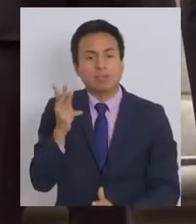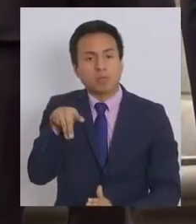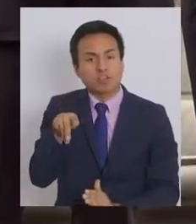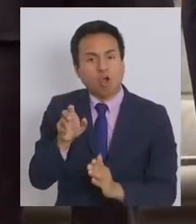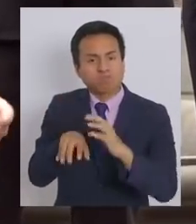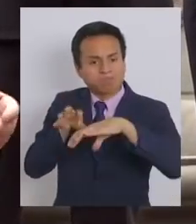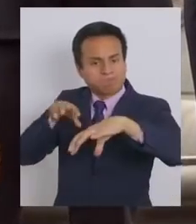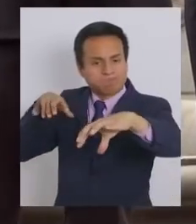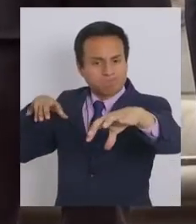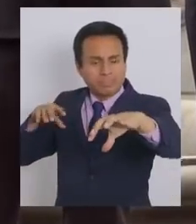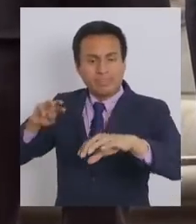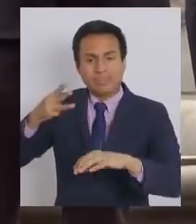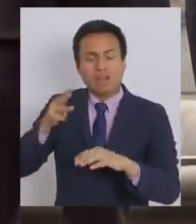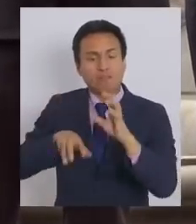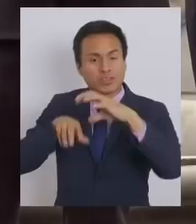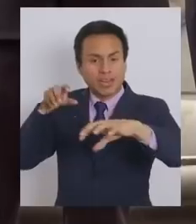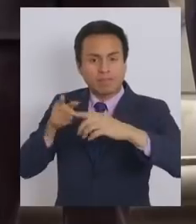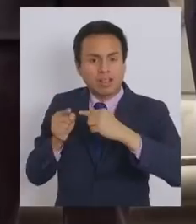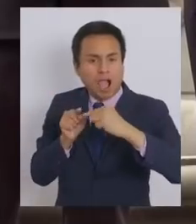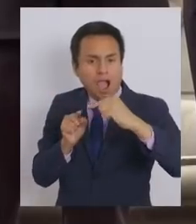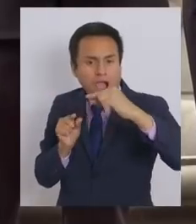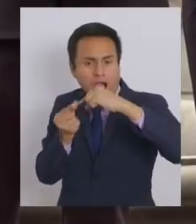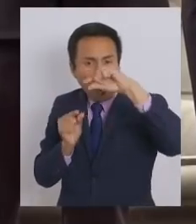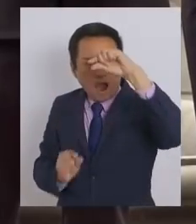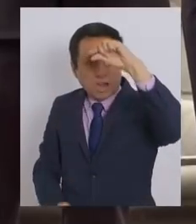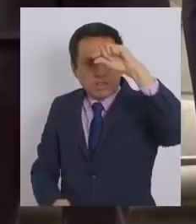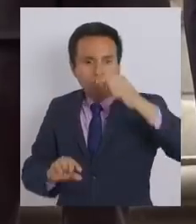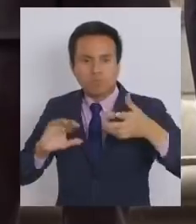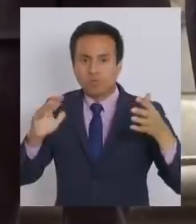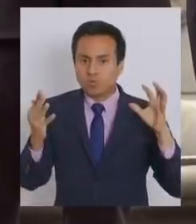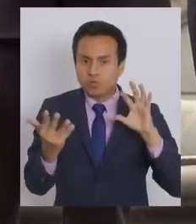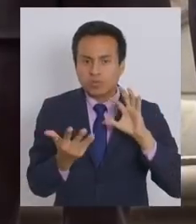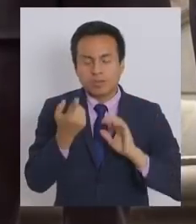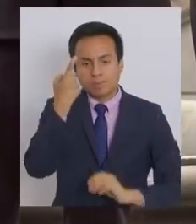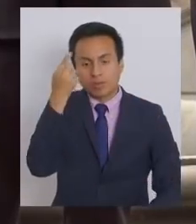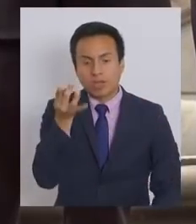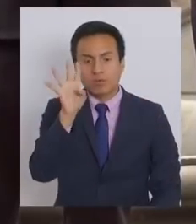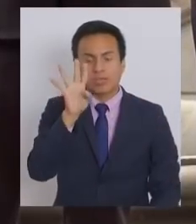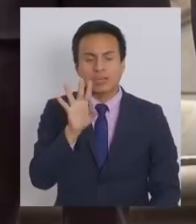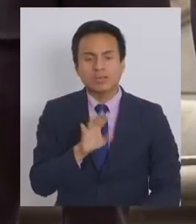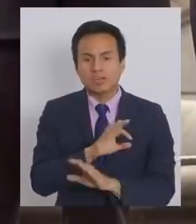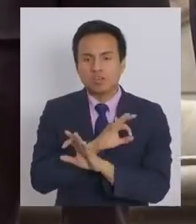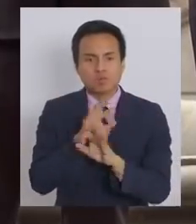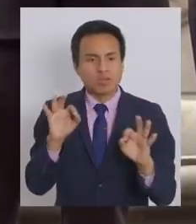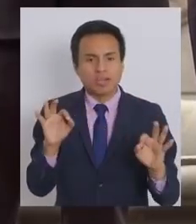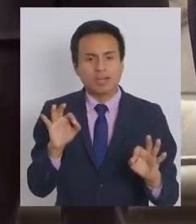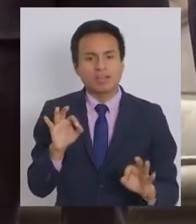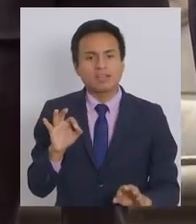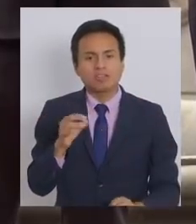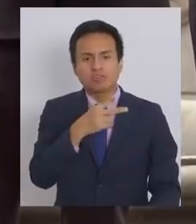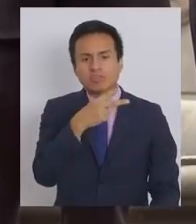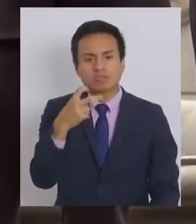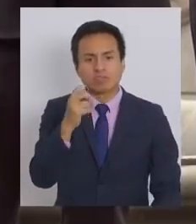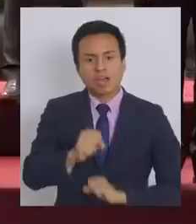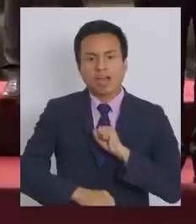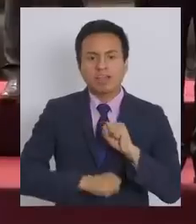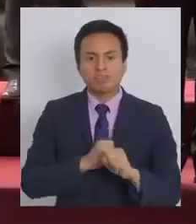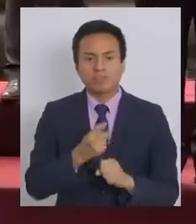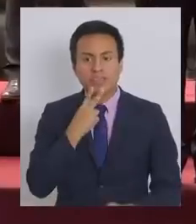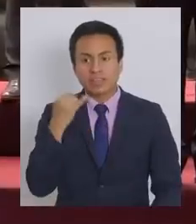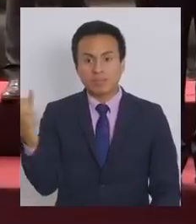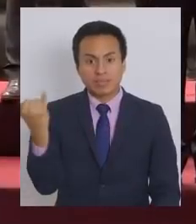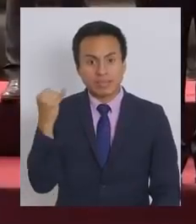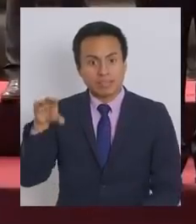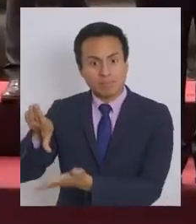de frontera, la tercera frontera más larga del mundo, pero la única en que nunca, durante nuestros más de 200 años de vida